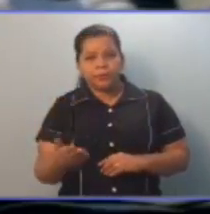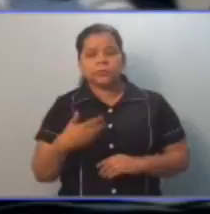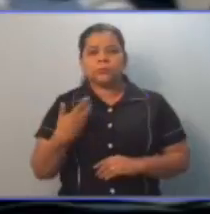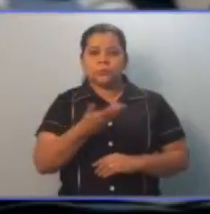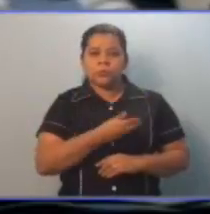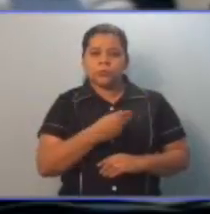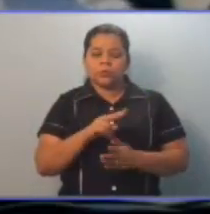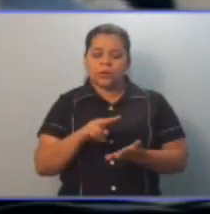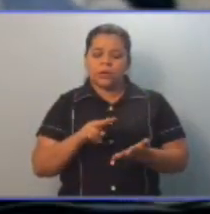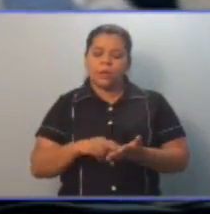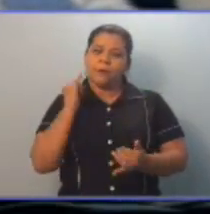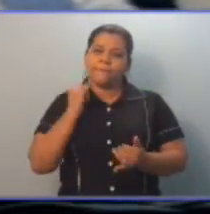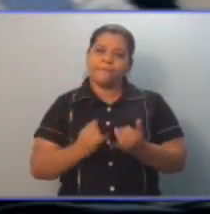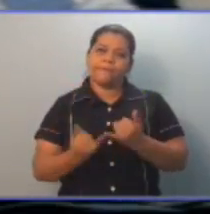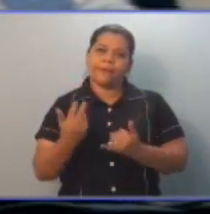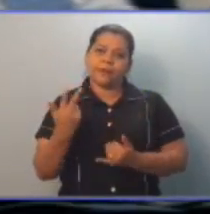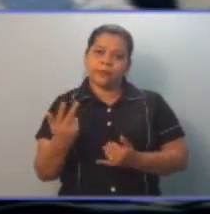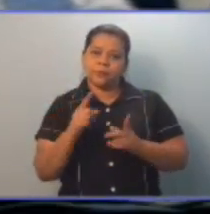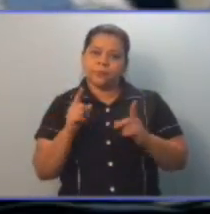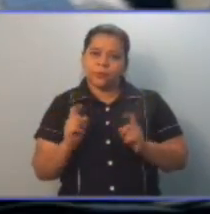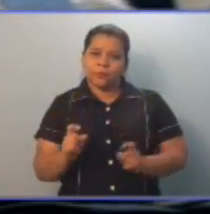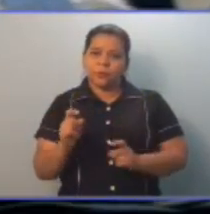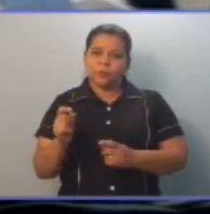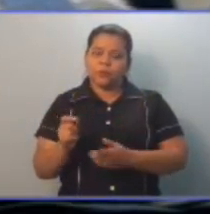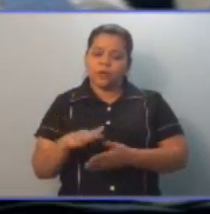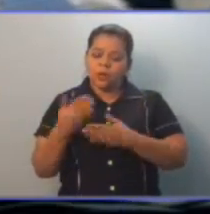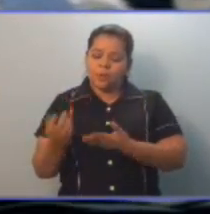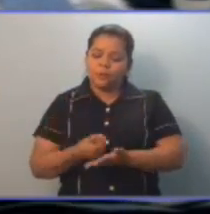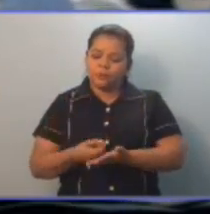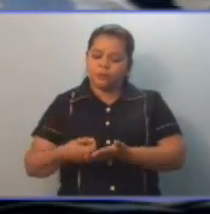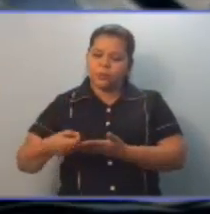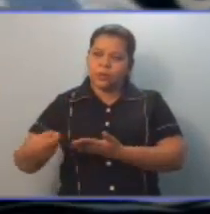3 preguntas que las harán llegar por escrito